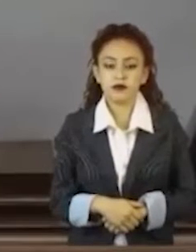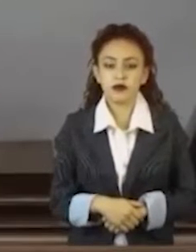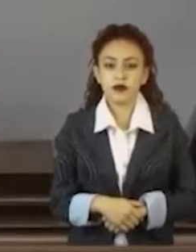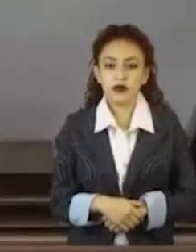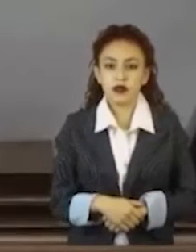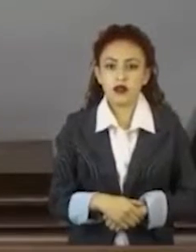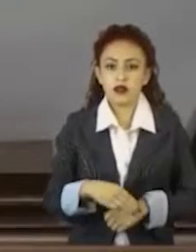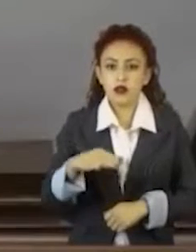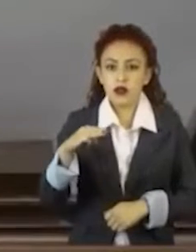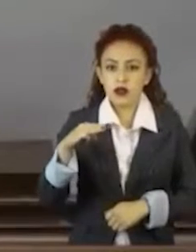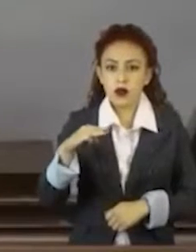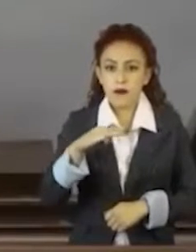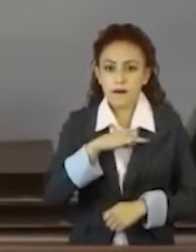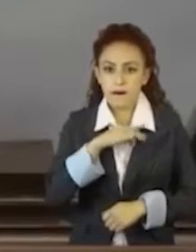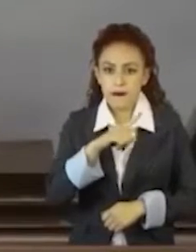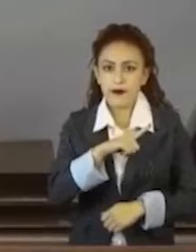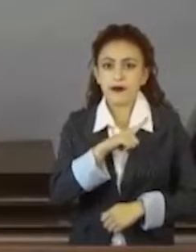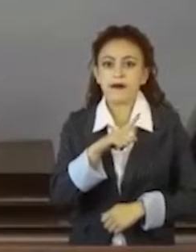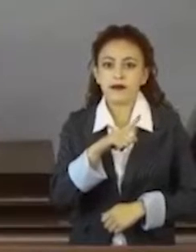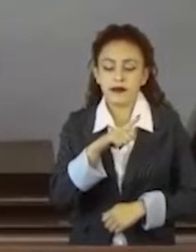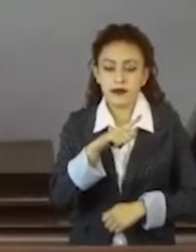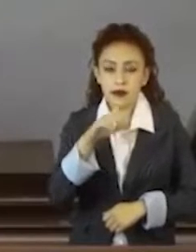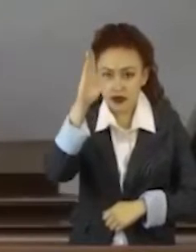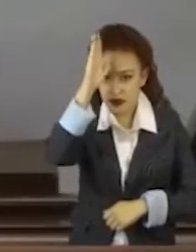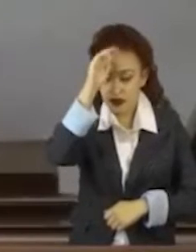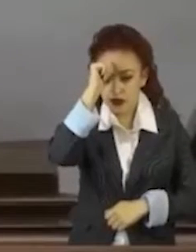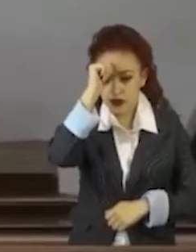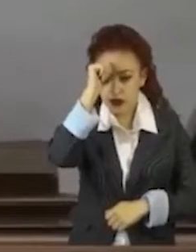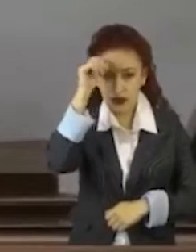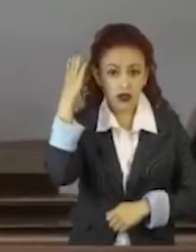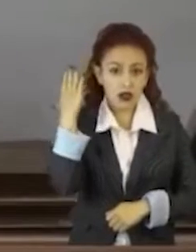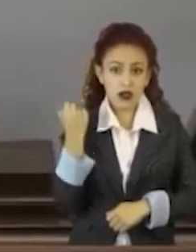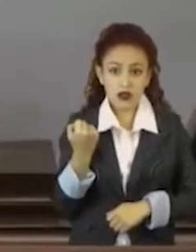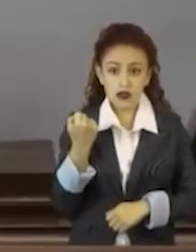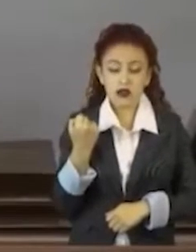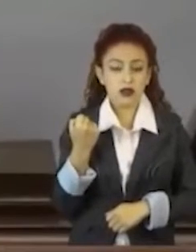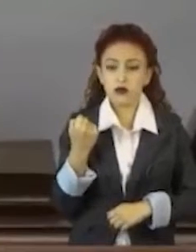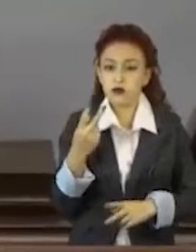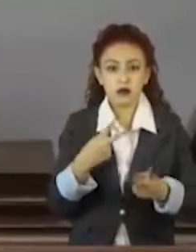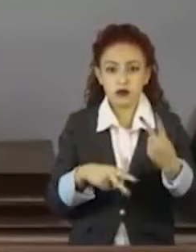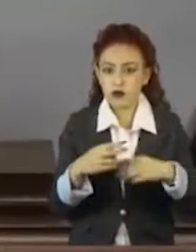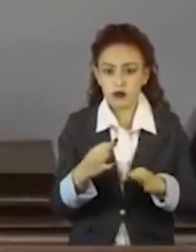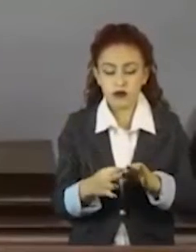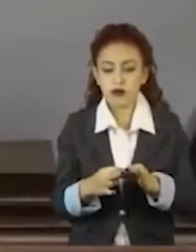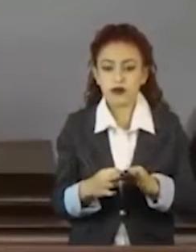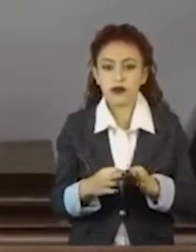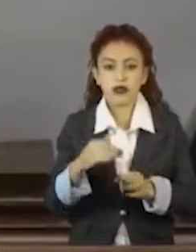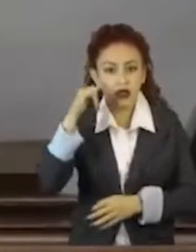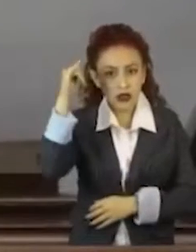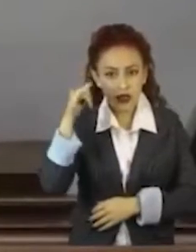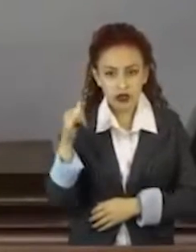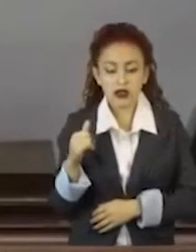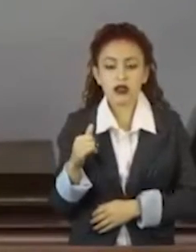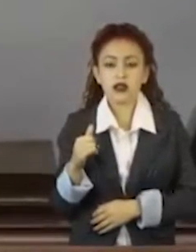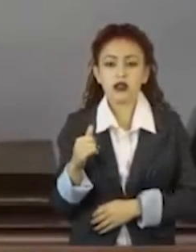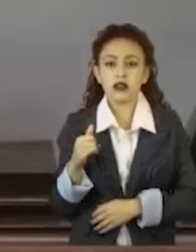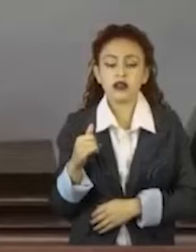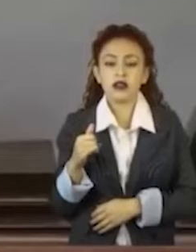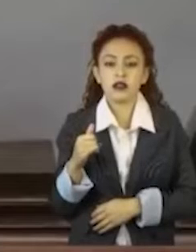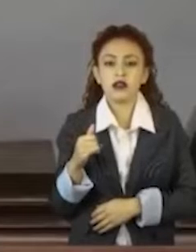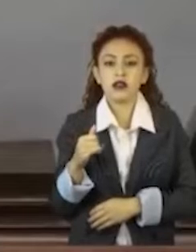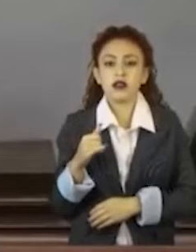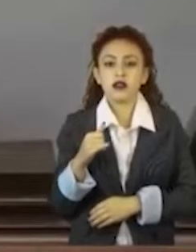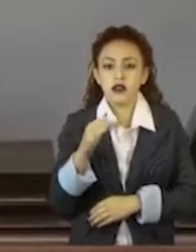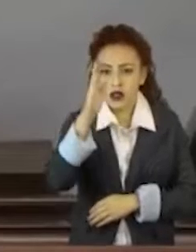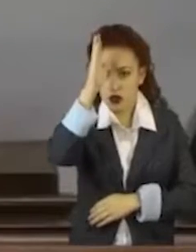Ramos María de la Luz, a favor. López Pérez Margarita, ausente. Alemán Sierra Seira Anaí,